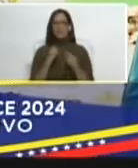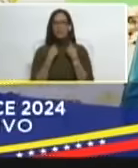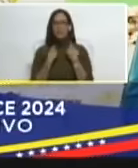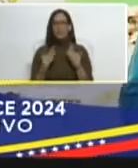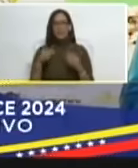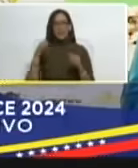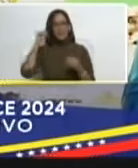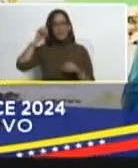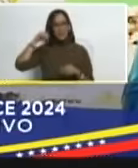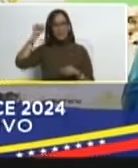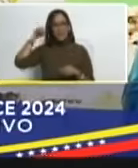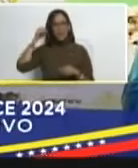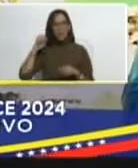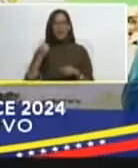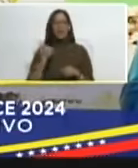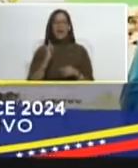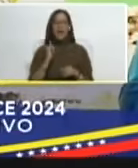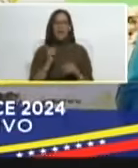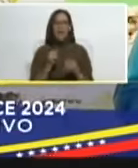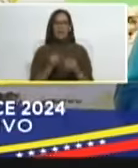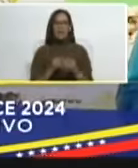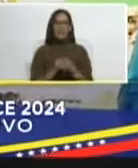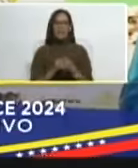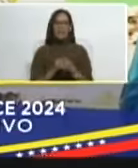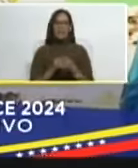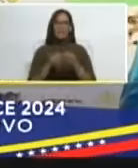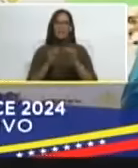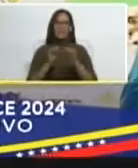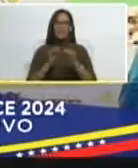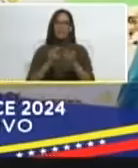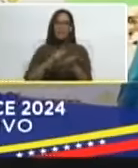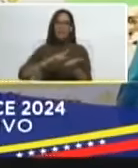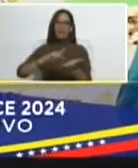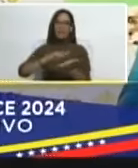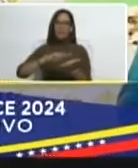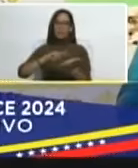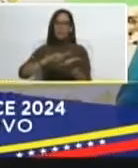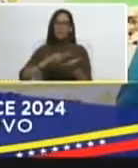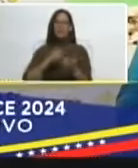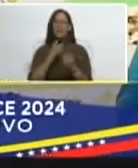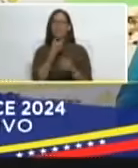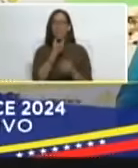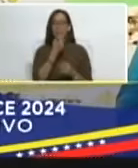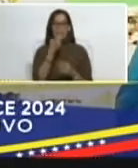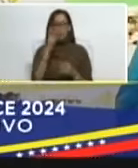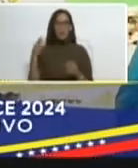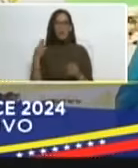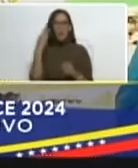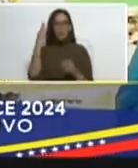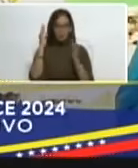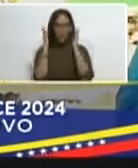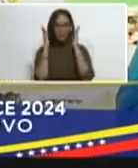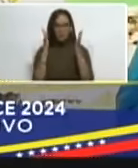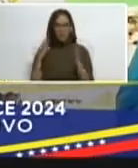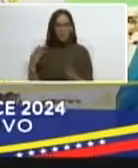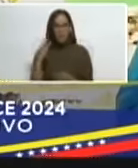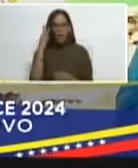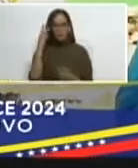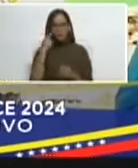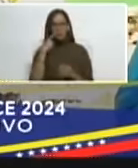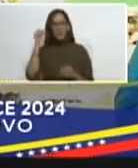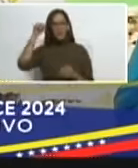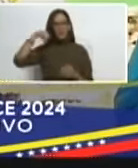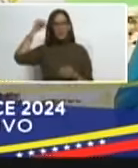video. Hay que traducirlo al inglés para que lo vean en Washington. Atención, Washington. Vean este